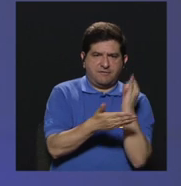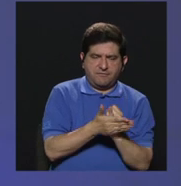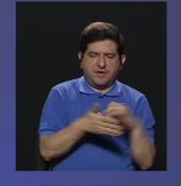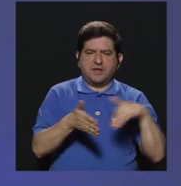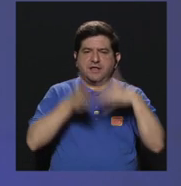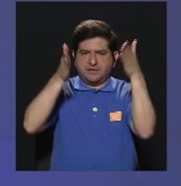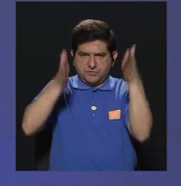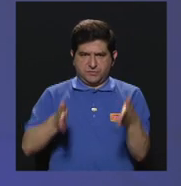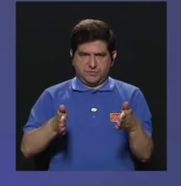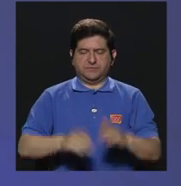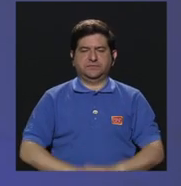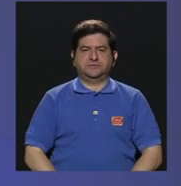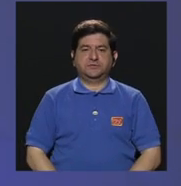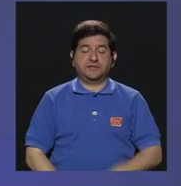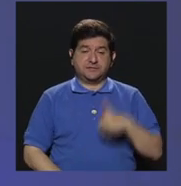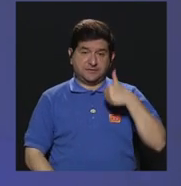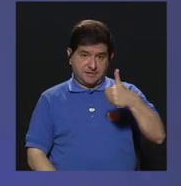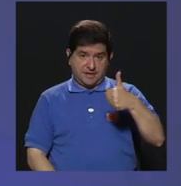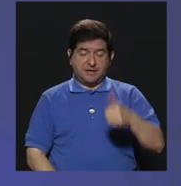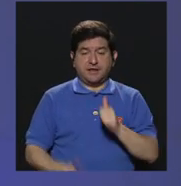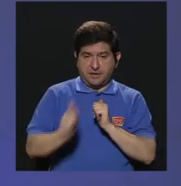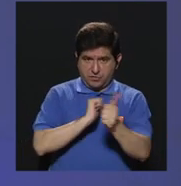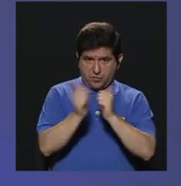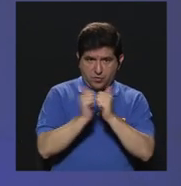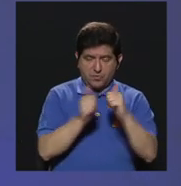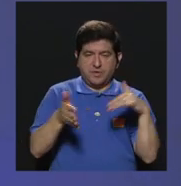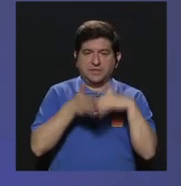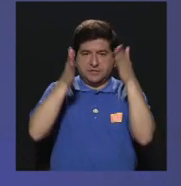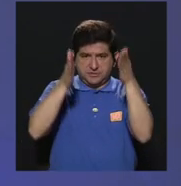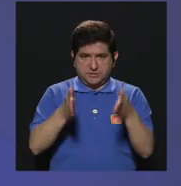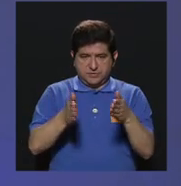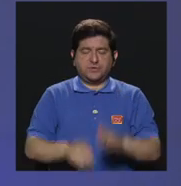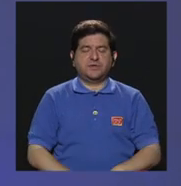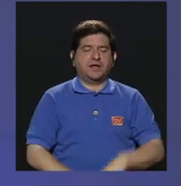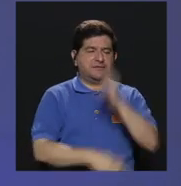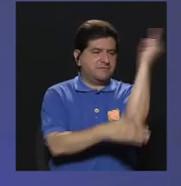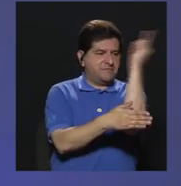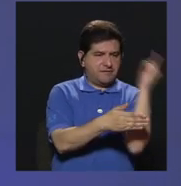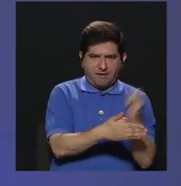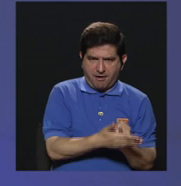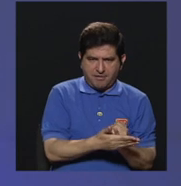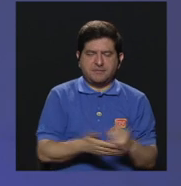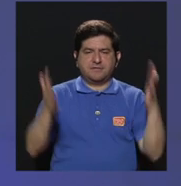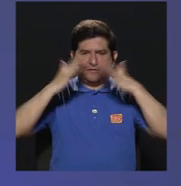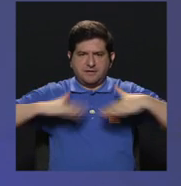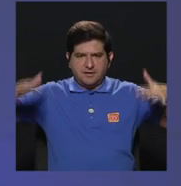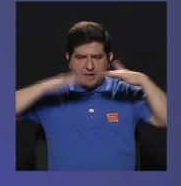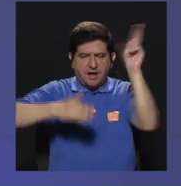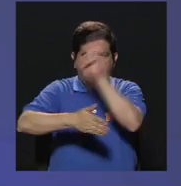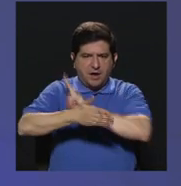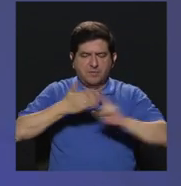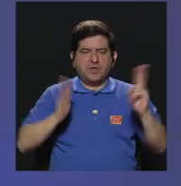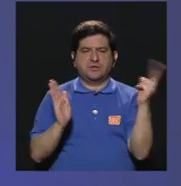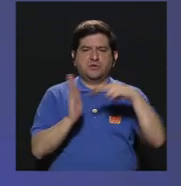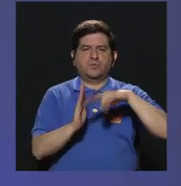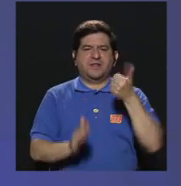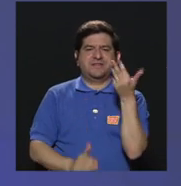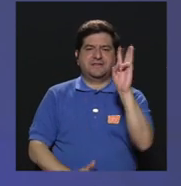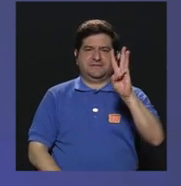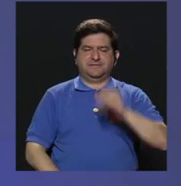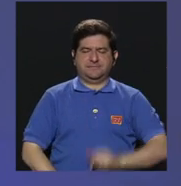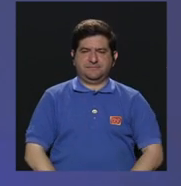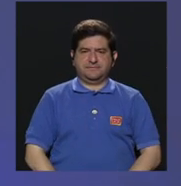y los estudiantes ganadores del Certamen Estudiantil de Artes Ambiente Universitario